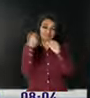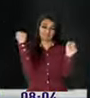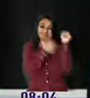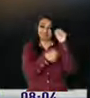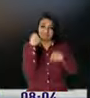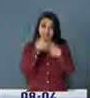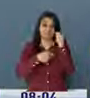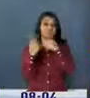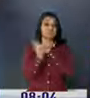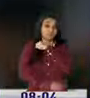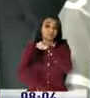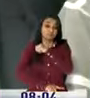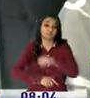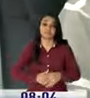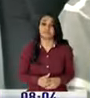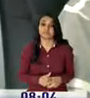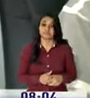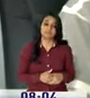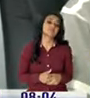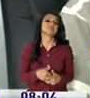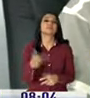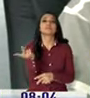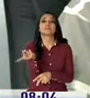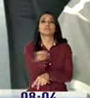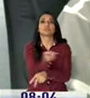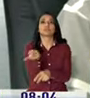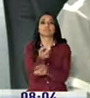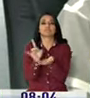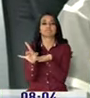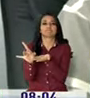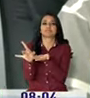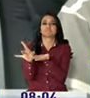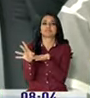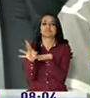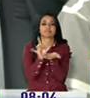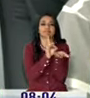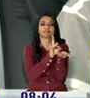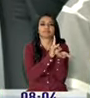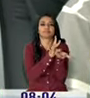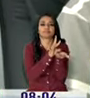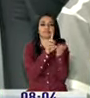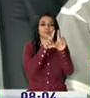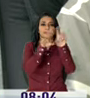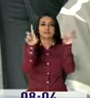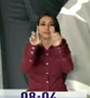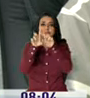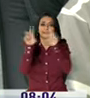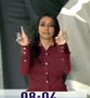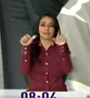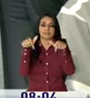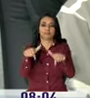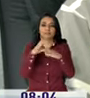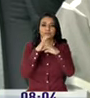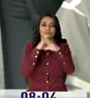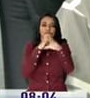sancionados drásticamente. Ellos fueron separados de la institución de Juan Pablo